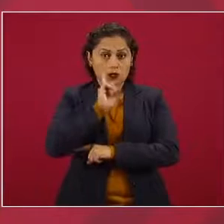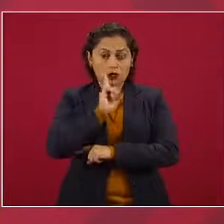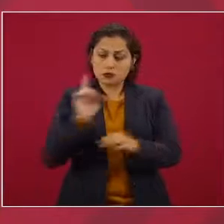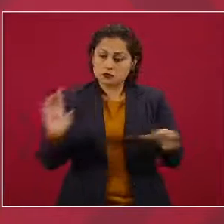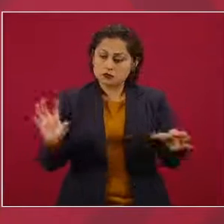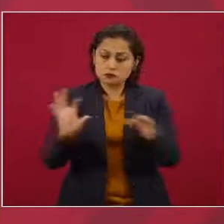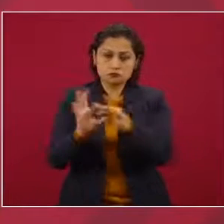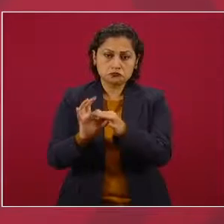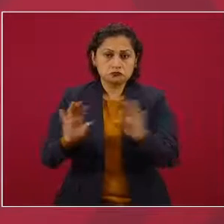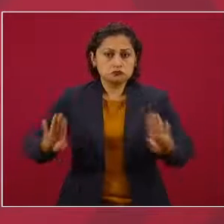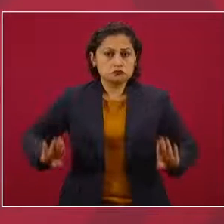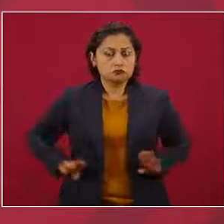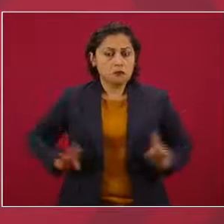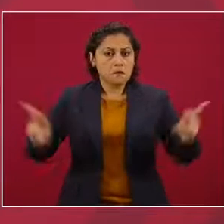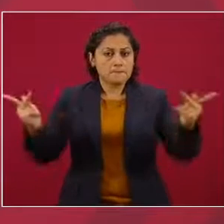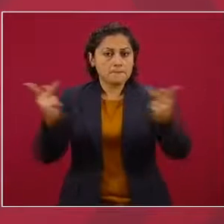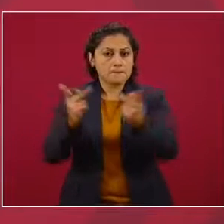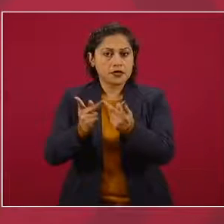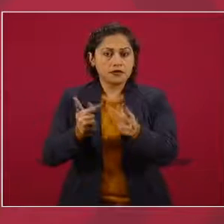convicciones,